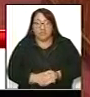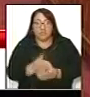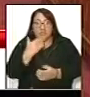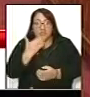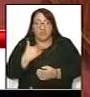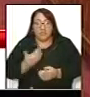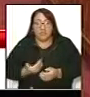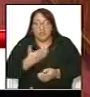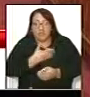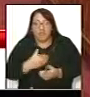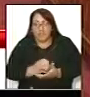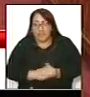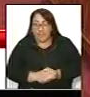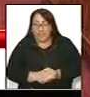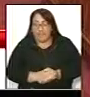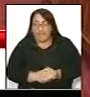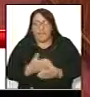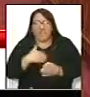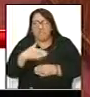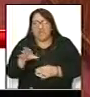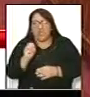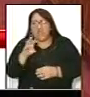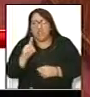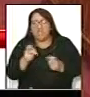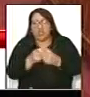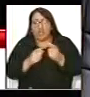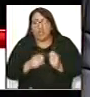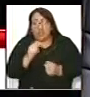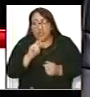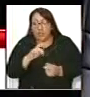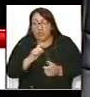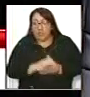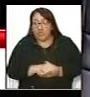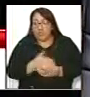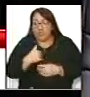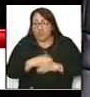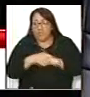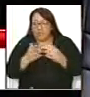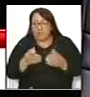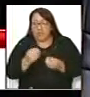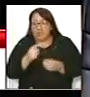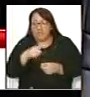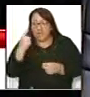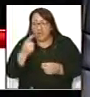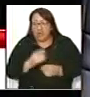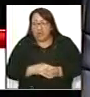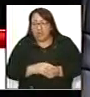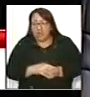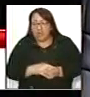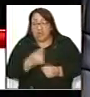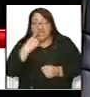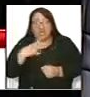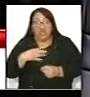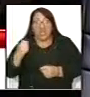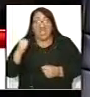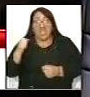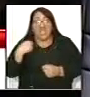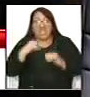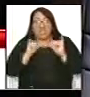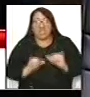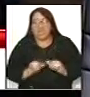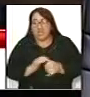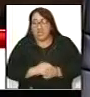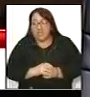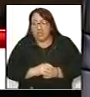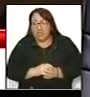Gracias, señora presidenta. Más allá de lo dicho por el congresista Tucto, yo lo felicito porque es el único de los señores de la izquierda que se ha quedado